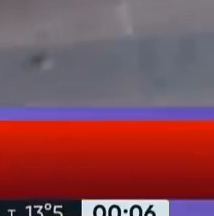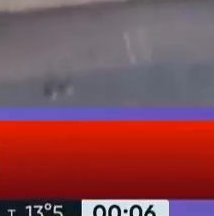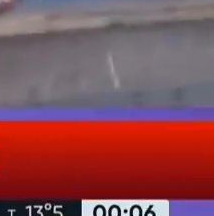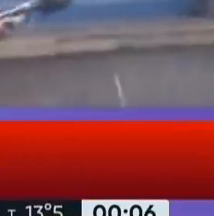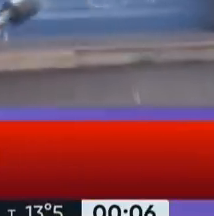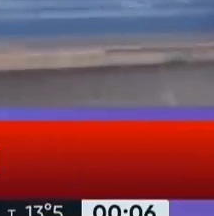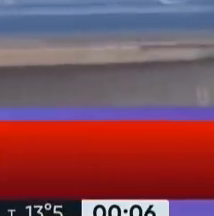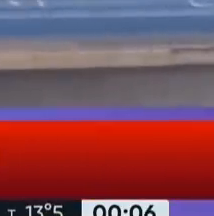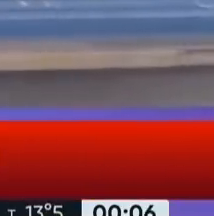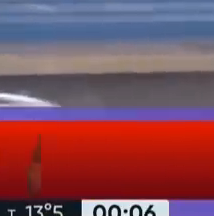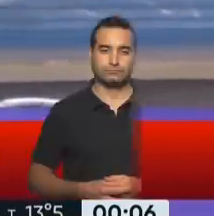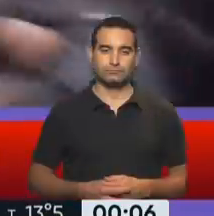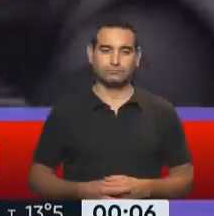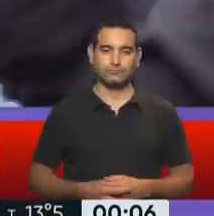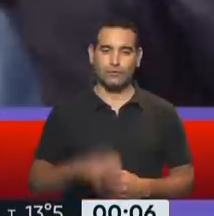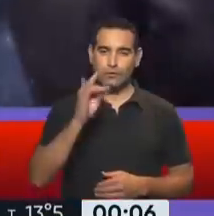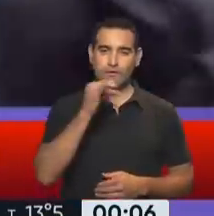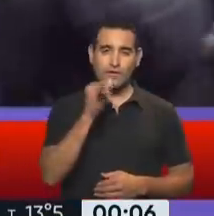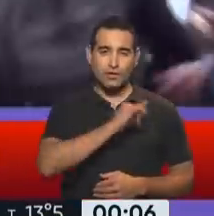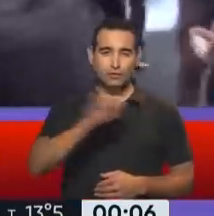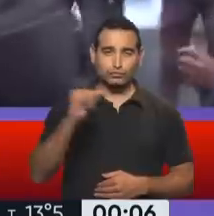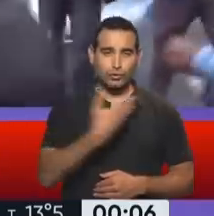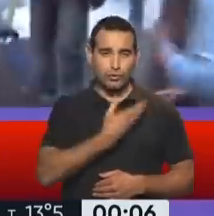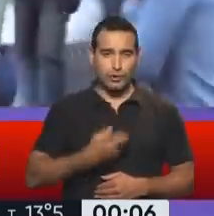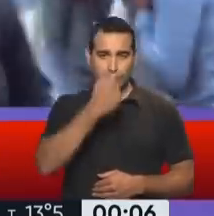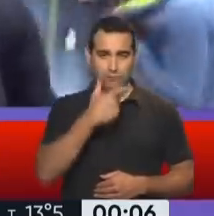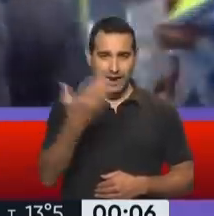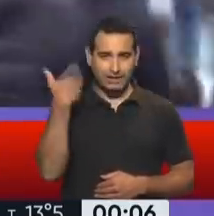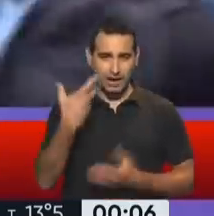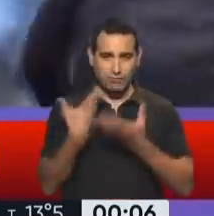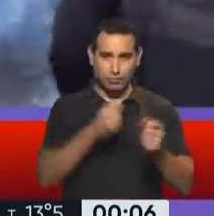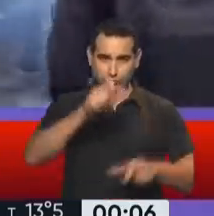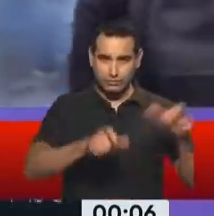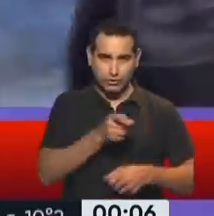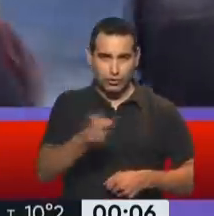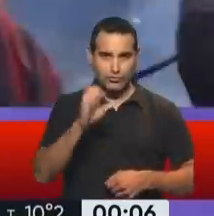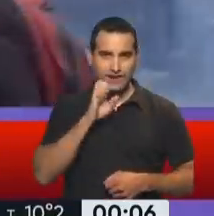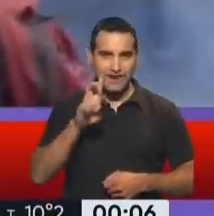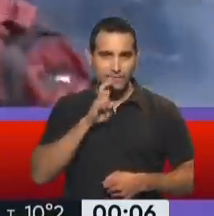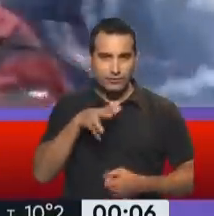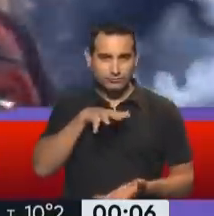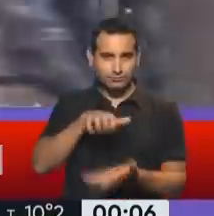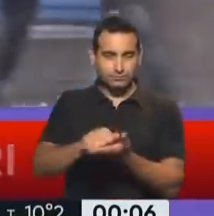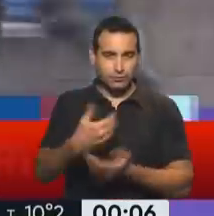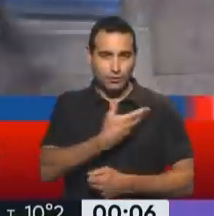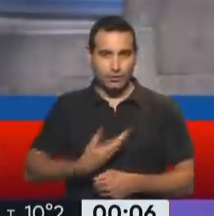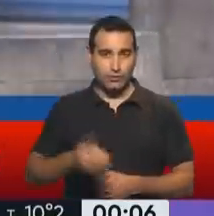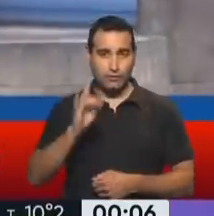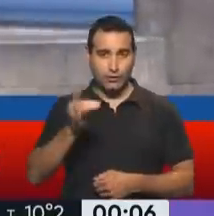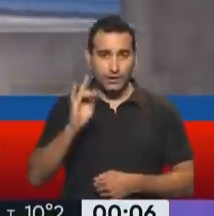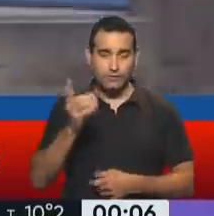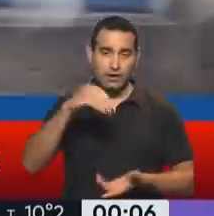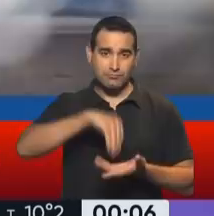Bolivia denunció que el gobierno de Mauricio Macri colaboró con el golpe de Estado contra Evo Morales de 2019 y envió material bélico para